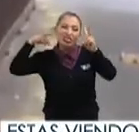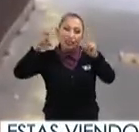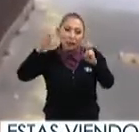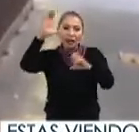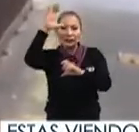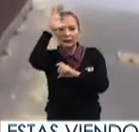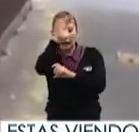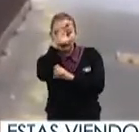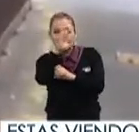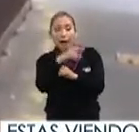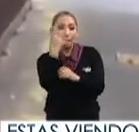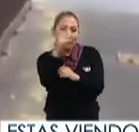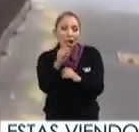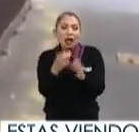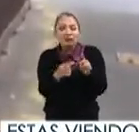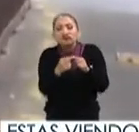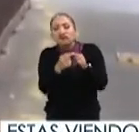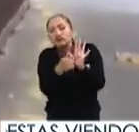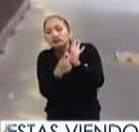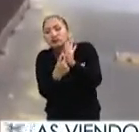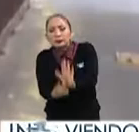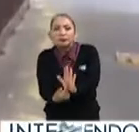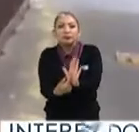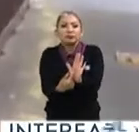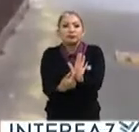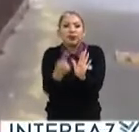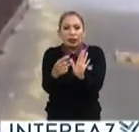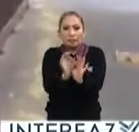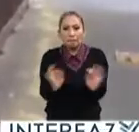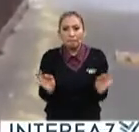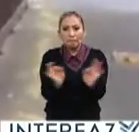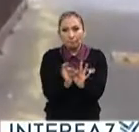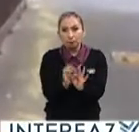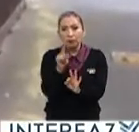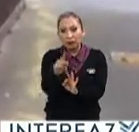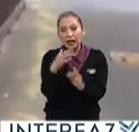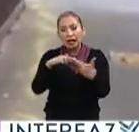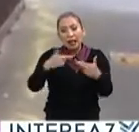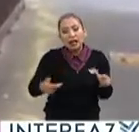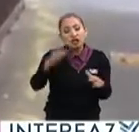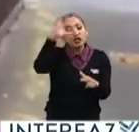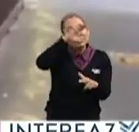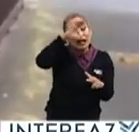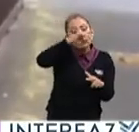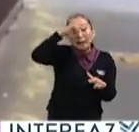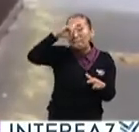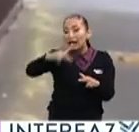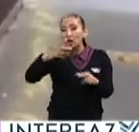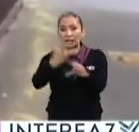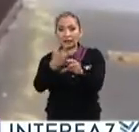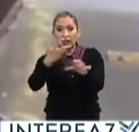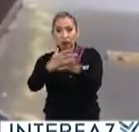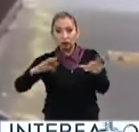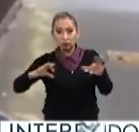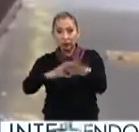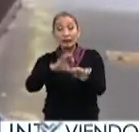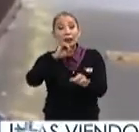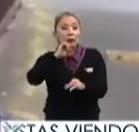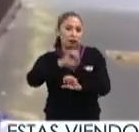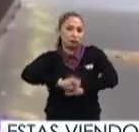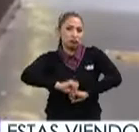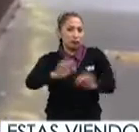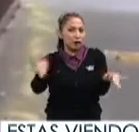de ciencia, para resaltar la importancia de la relación científica entre México y los Estados Unidos, y también,